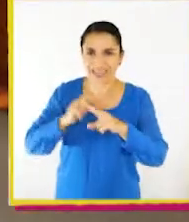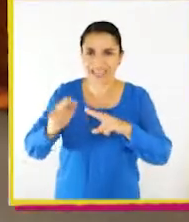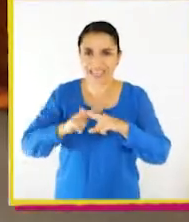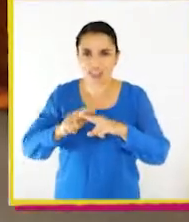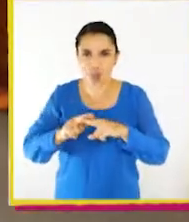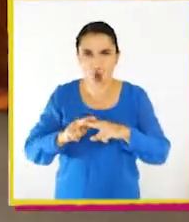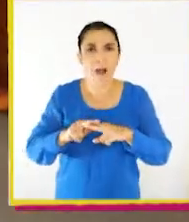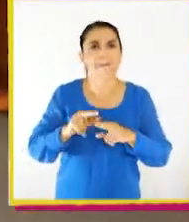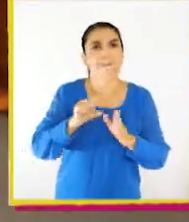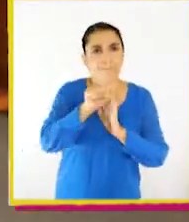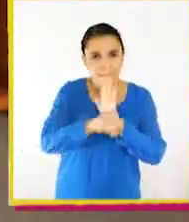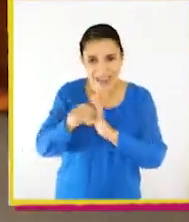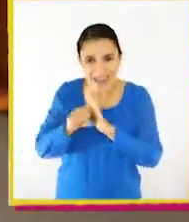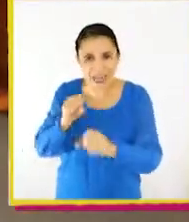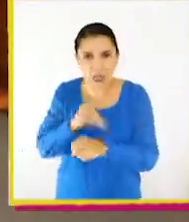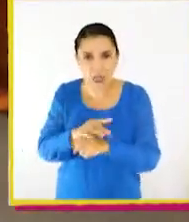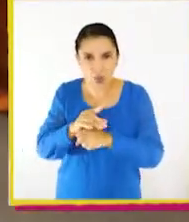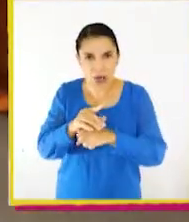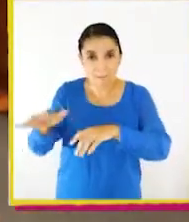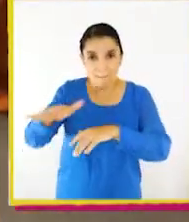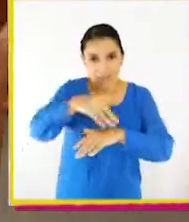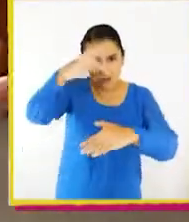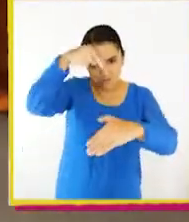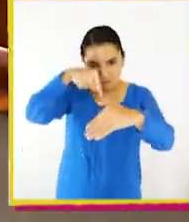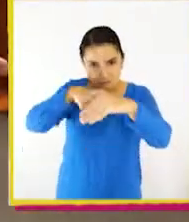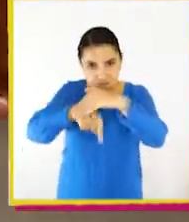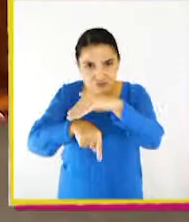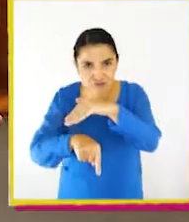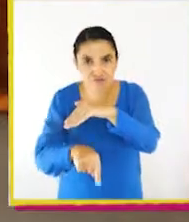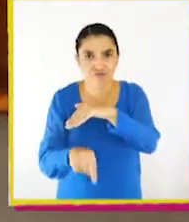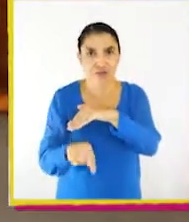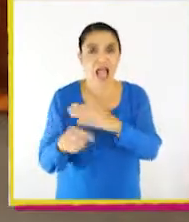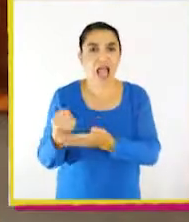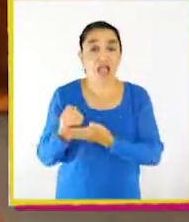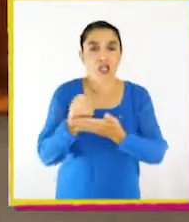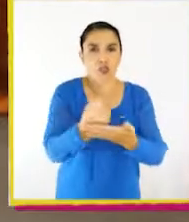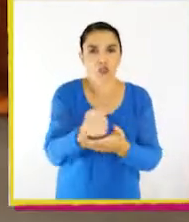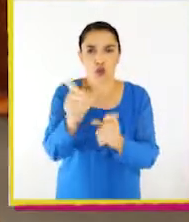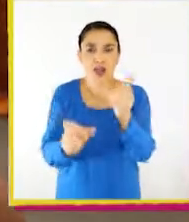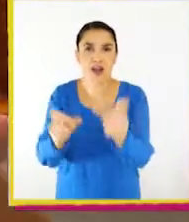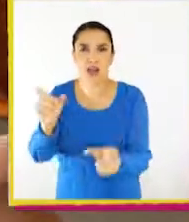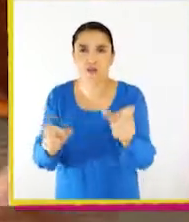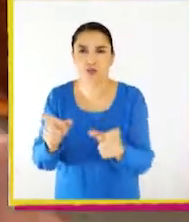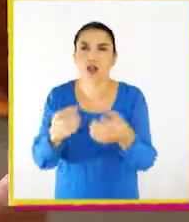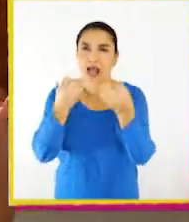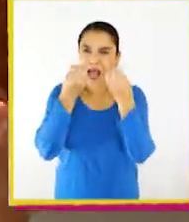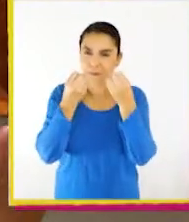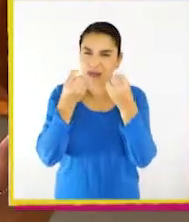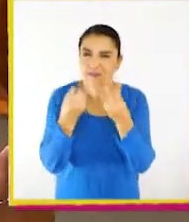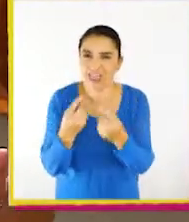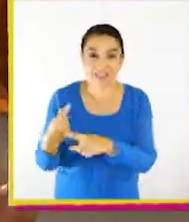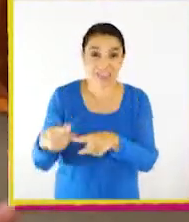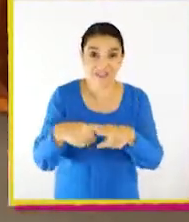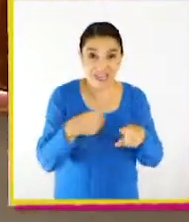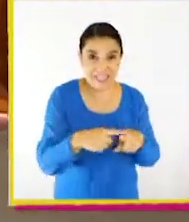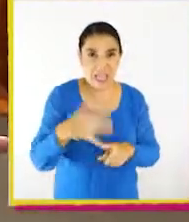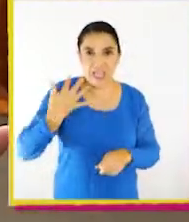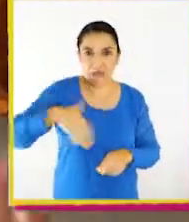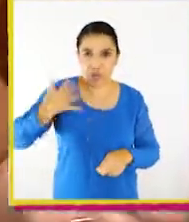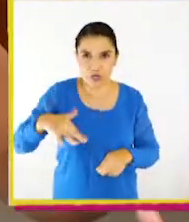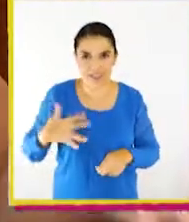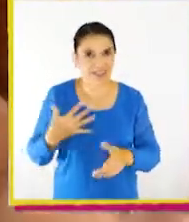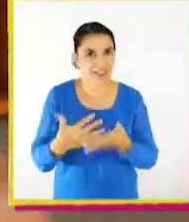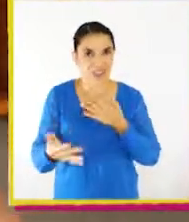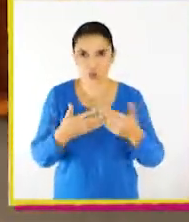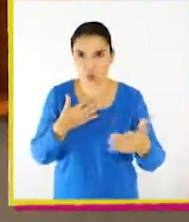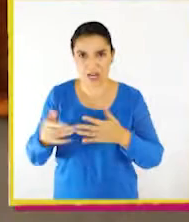mar. Así ayudó al mundo a tomar conciencia sobre la diversidad y riqueza de la naturaleza y a impulsar el